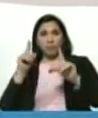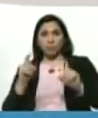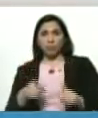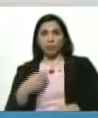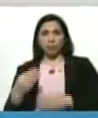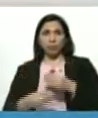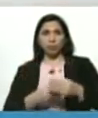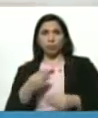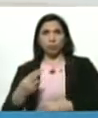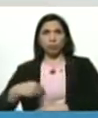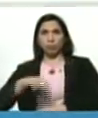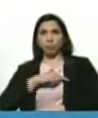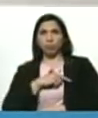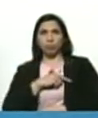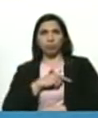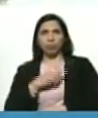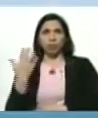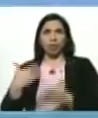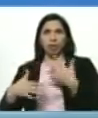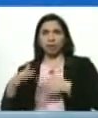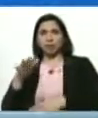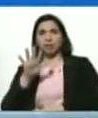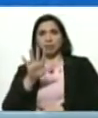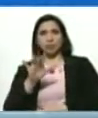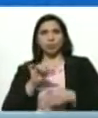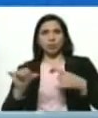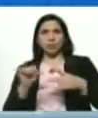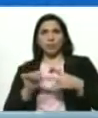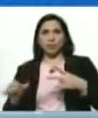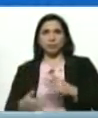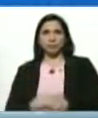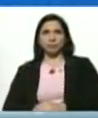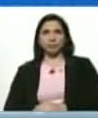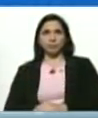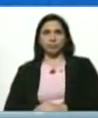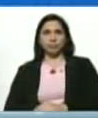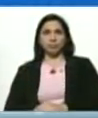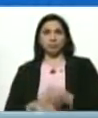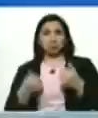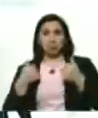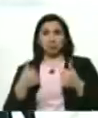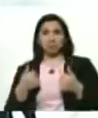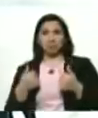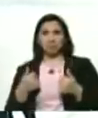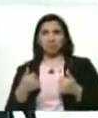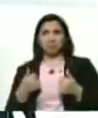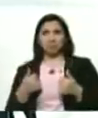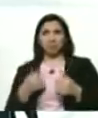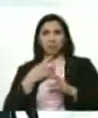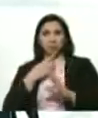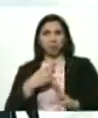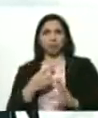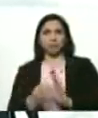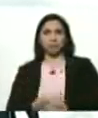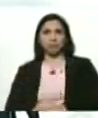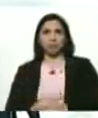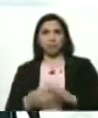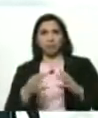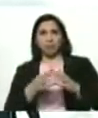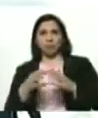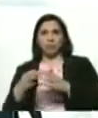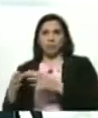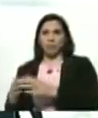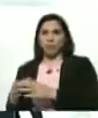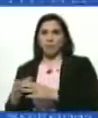cinco semanas a vicepresidenta y salió bien fue organizado